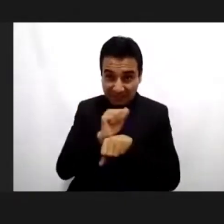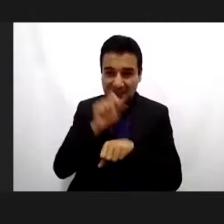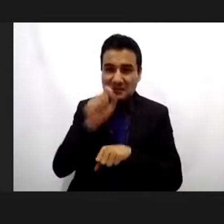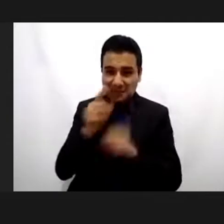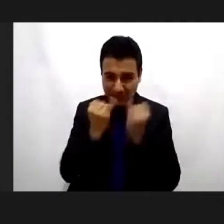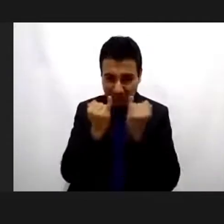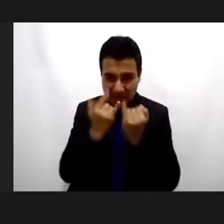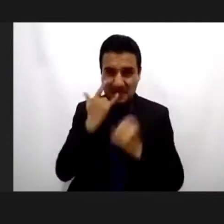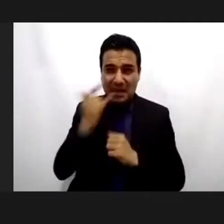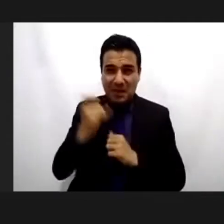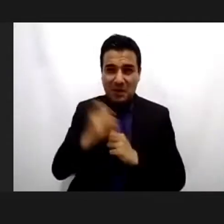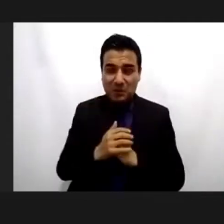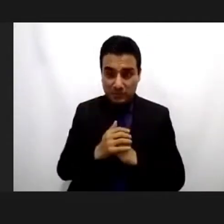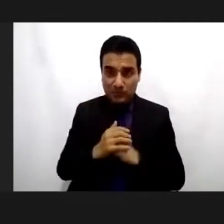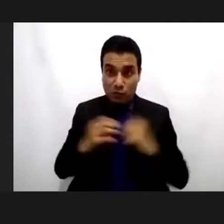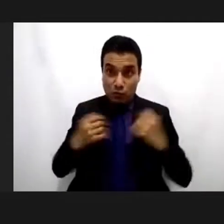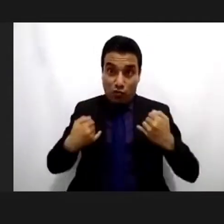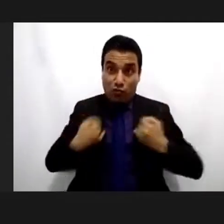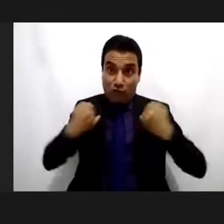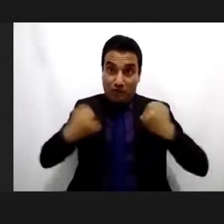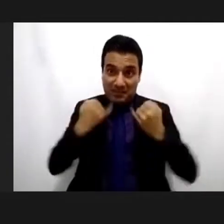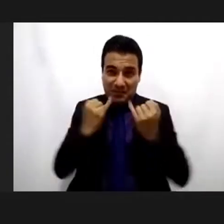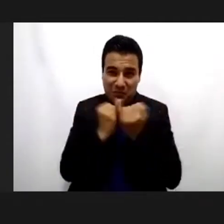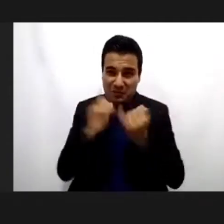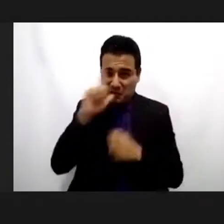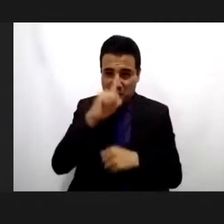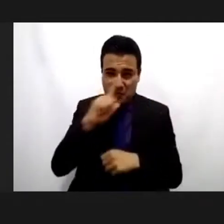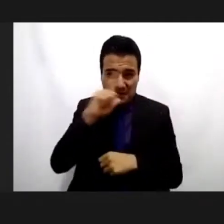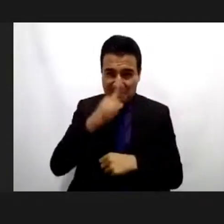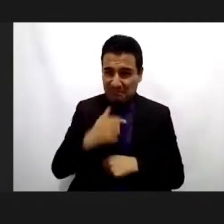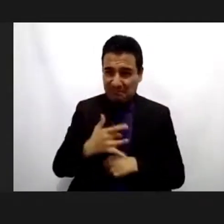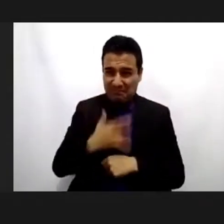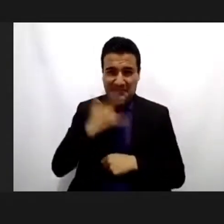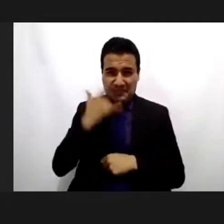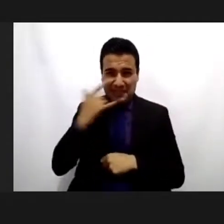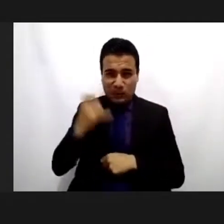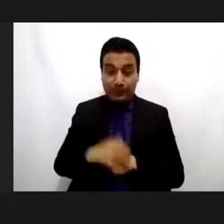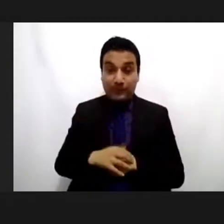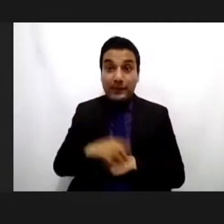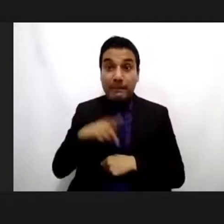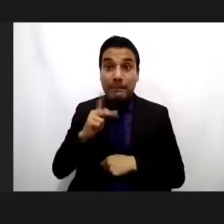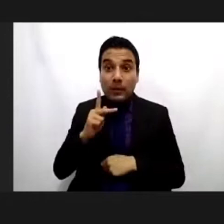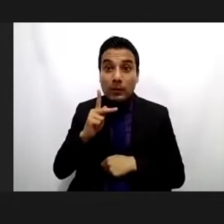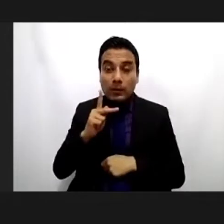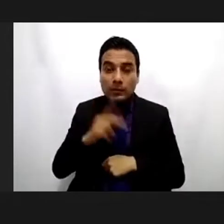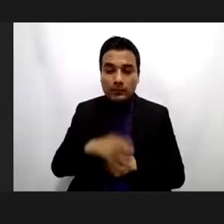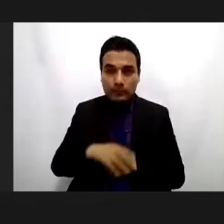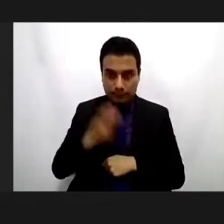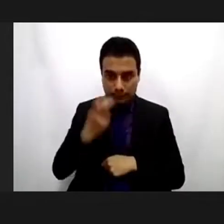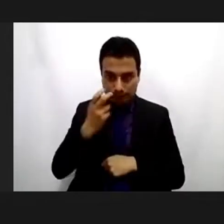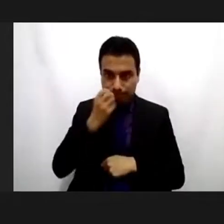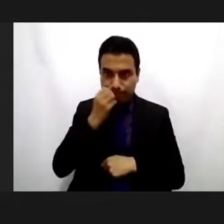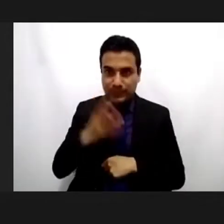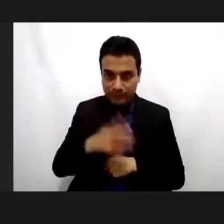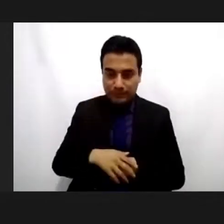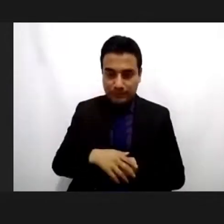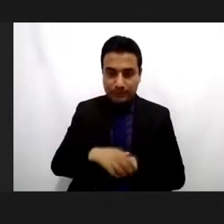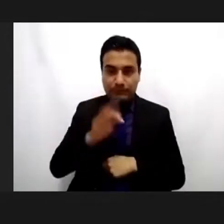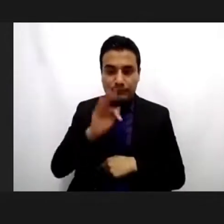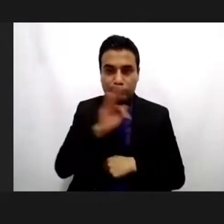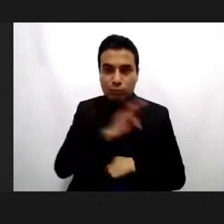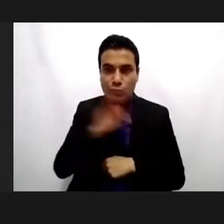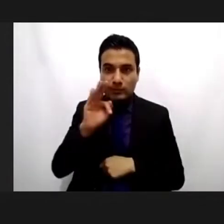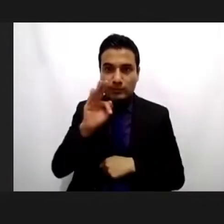también de este lenguaje. Pero a mí me parece que también esto lo que crea es el misterio de habitar un